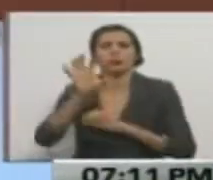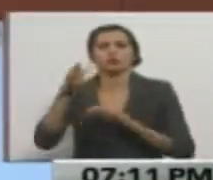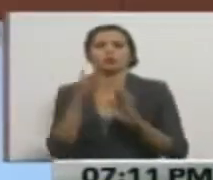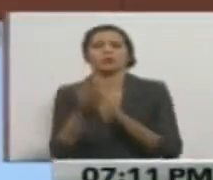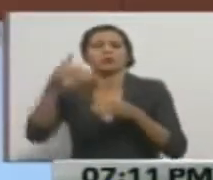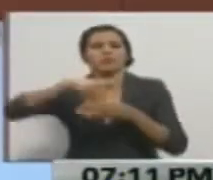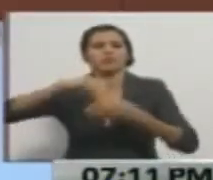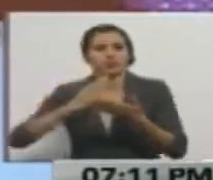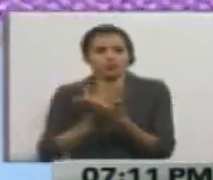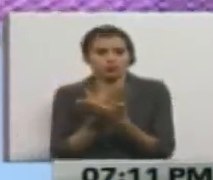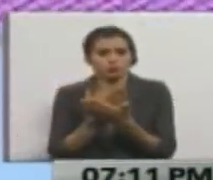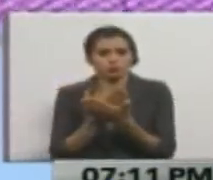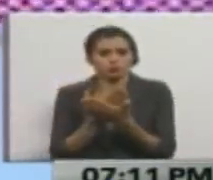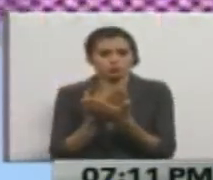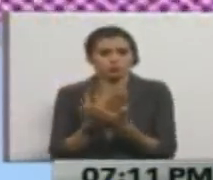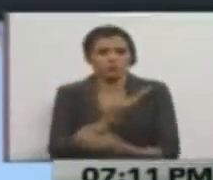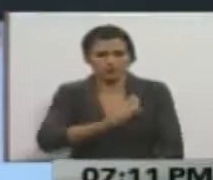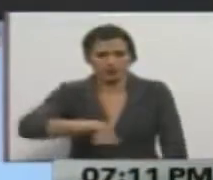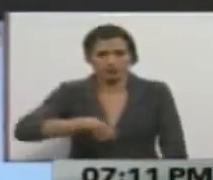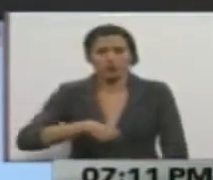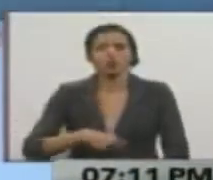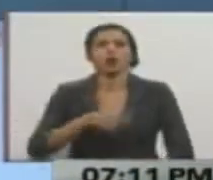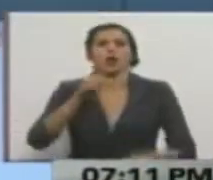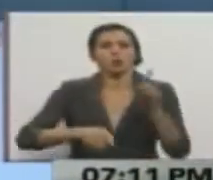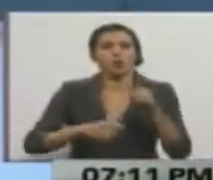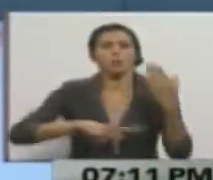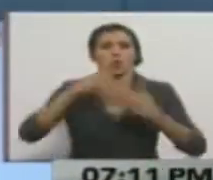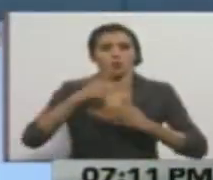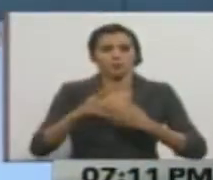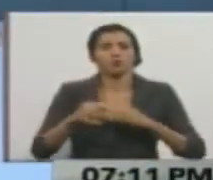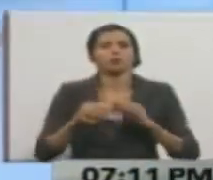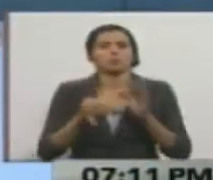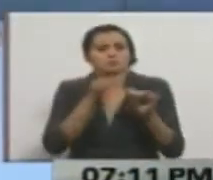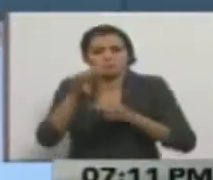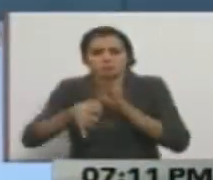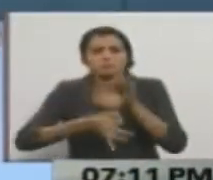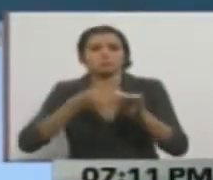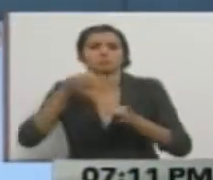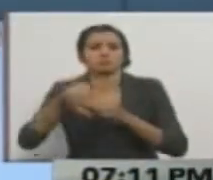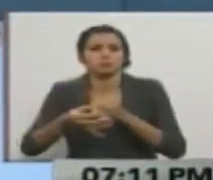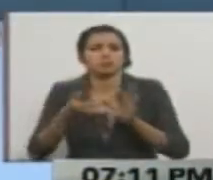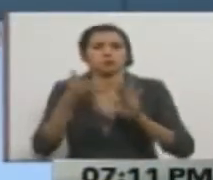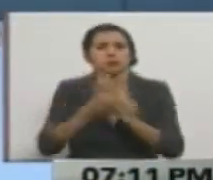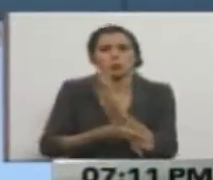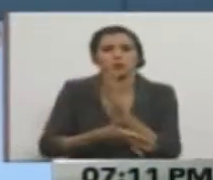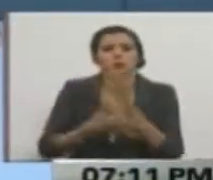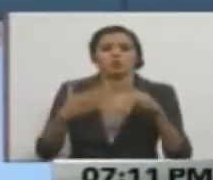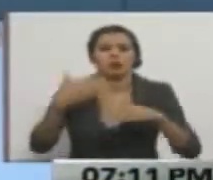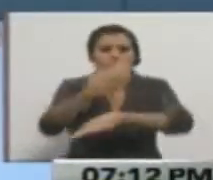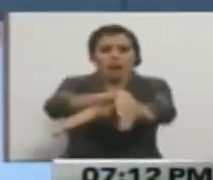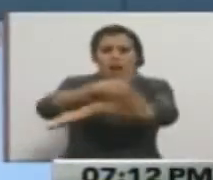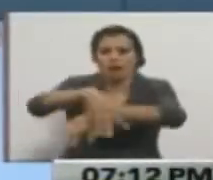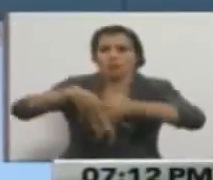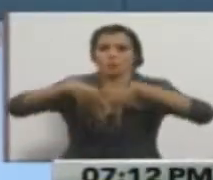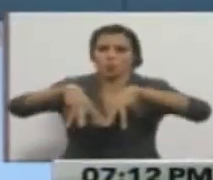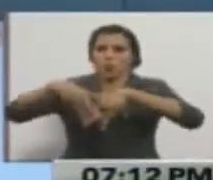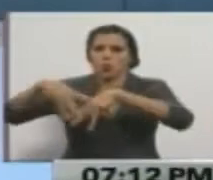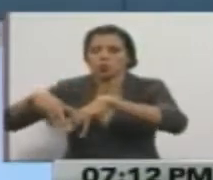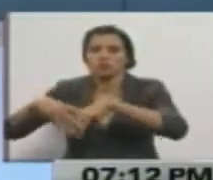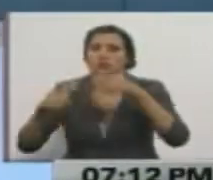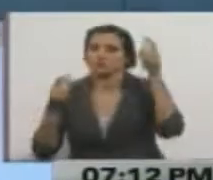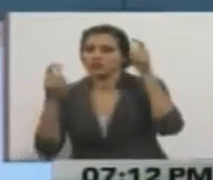revocatorio. Varios programas dedicados a las manifestaciones de calle, tanto del